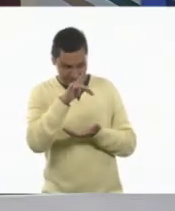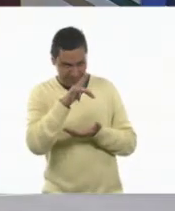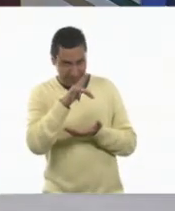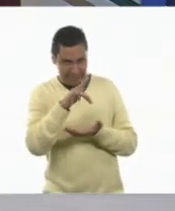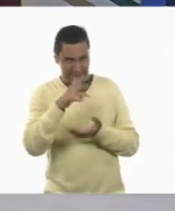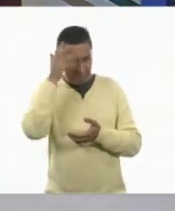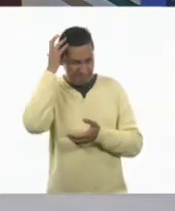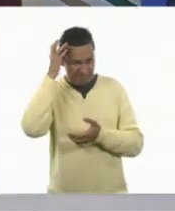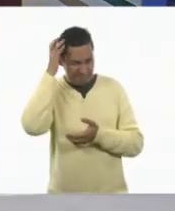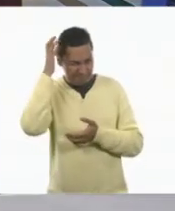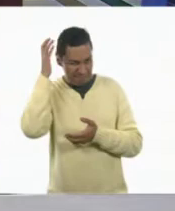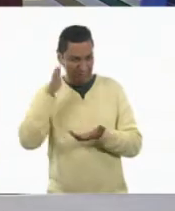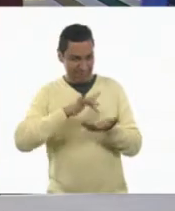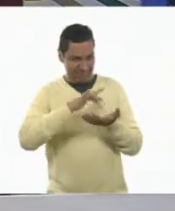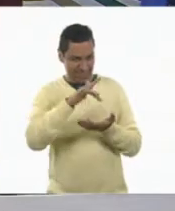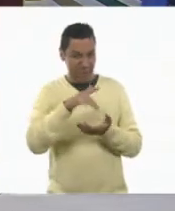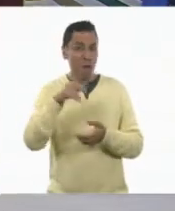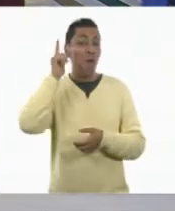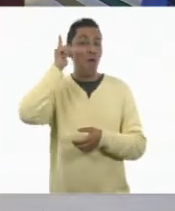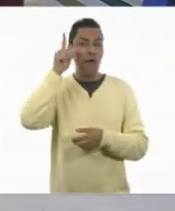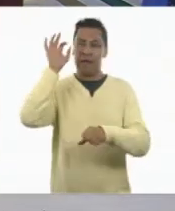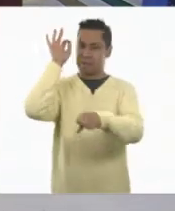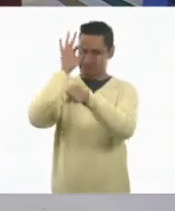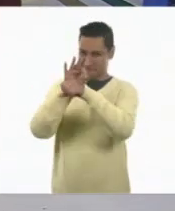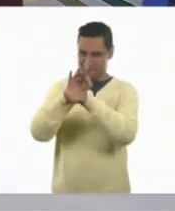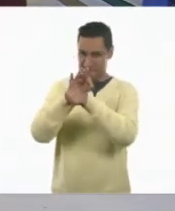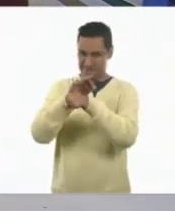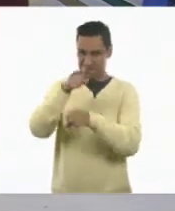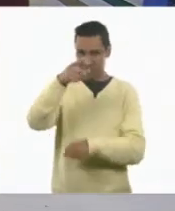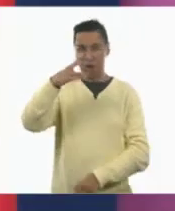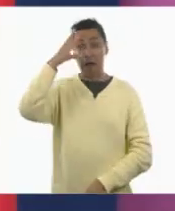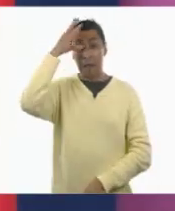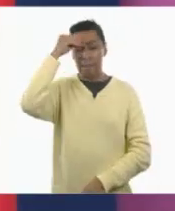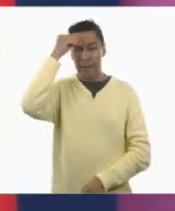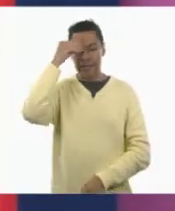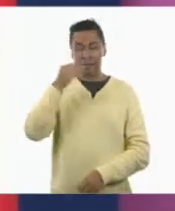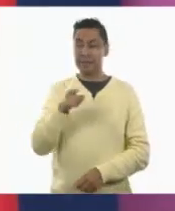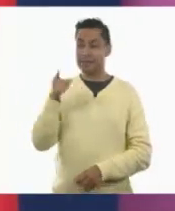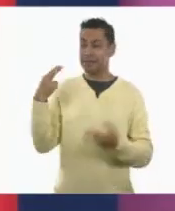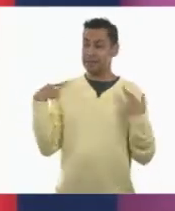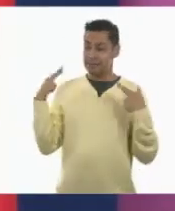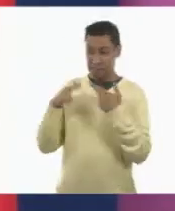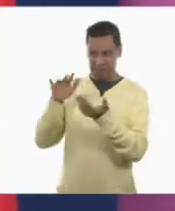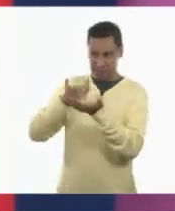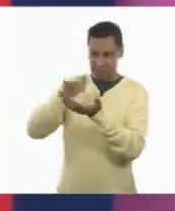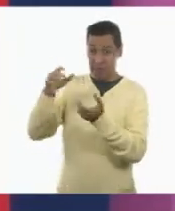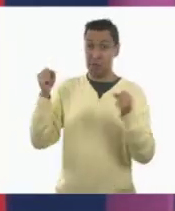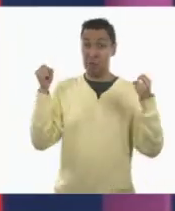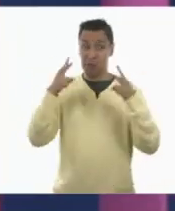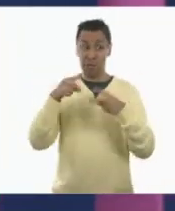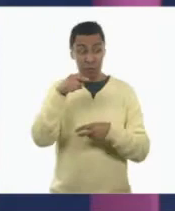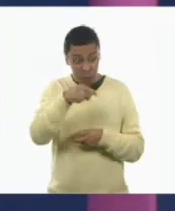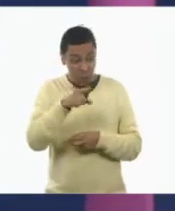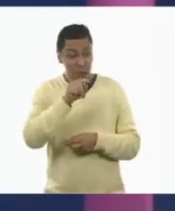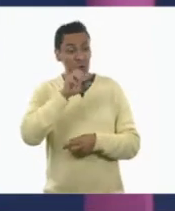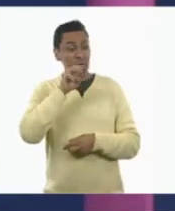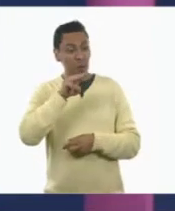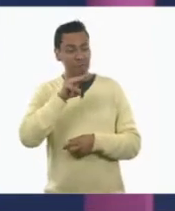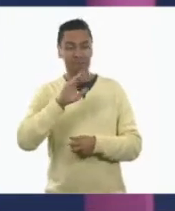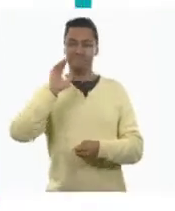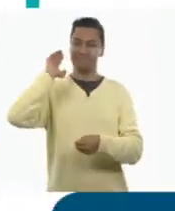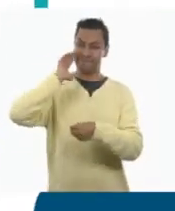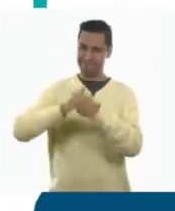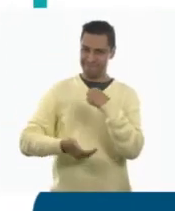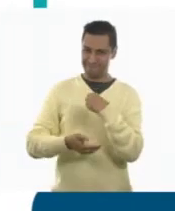haya servido lo que vimos. Muchísimas gracias. Muchísimas gracias, profesor. Nos vemos pronto, Ton. Sí. Hemos terminado